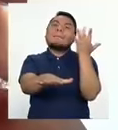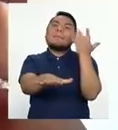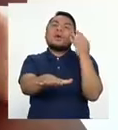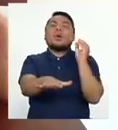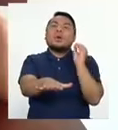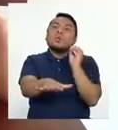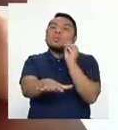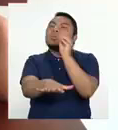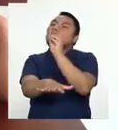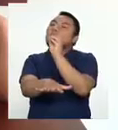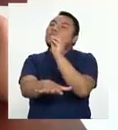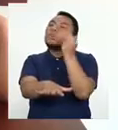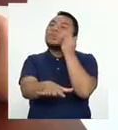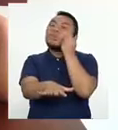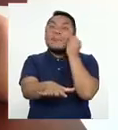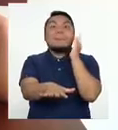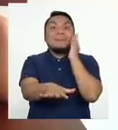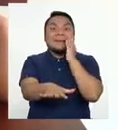dando un besito a mami.